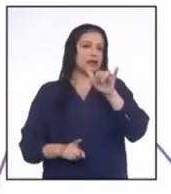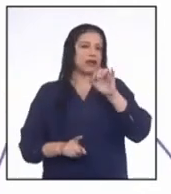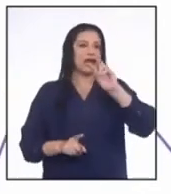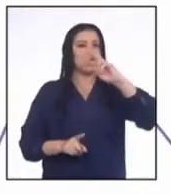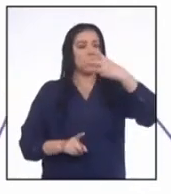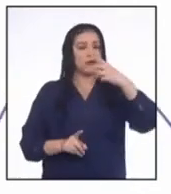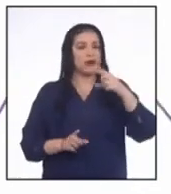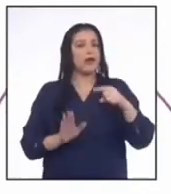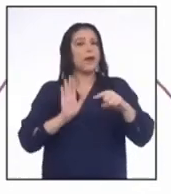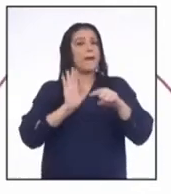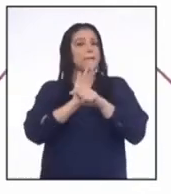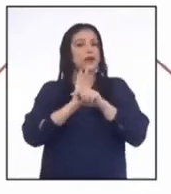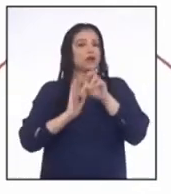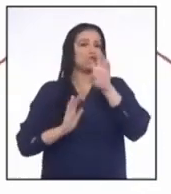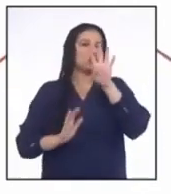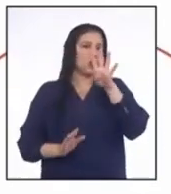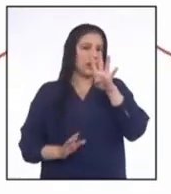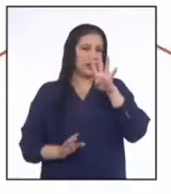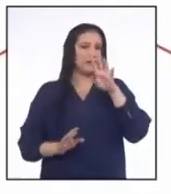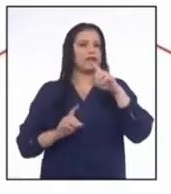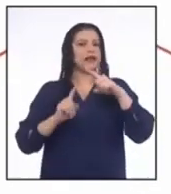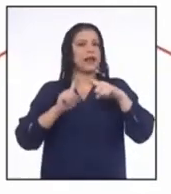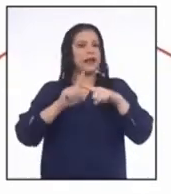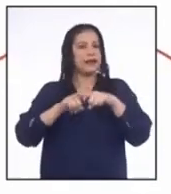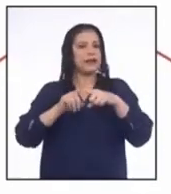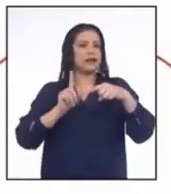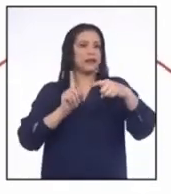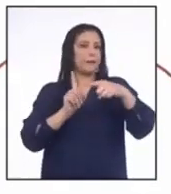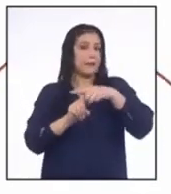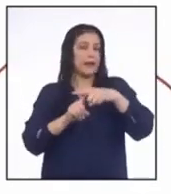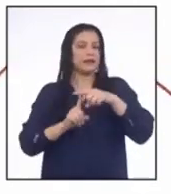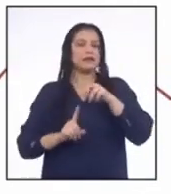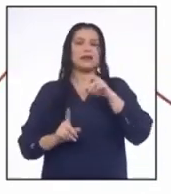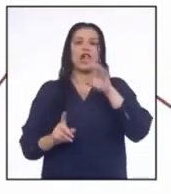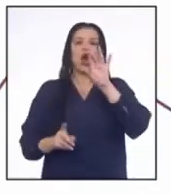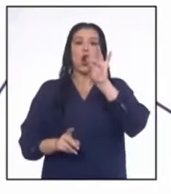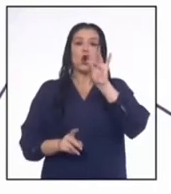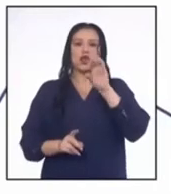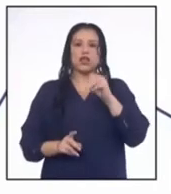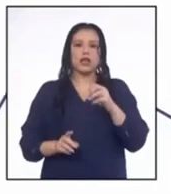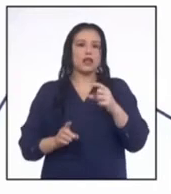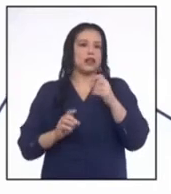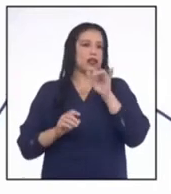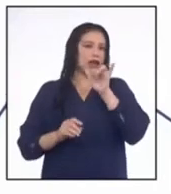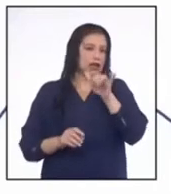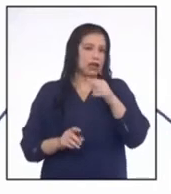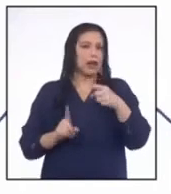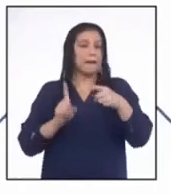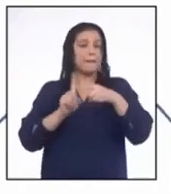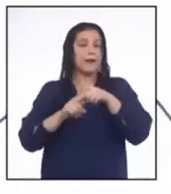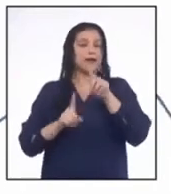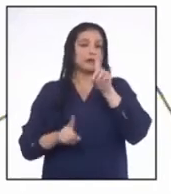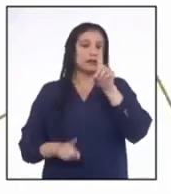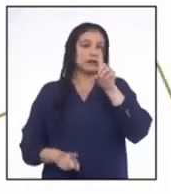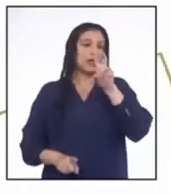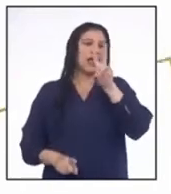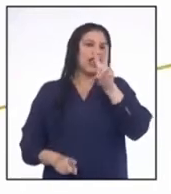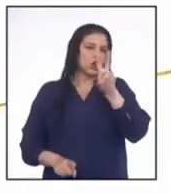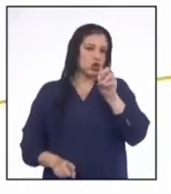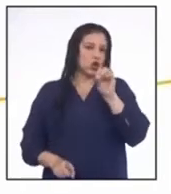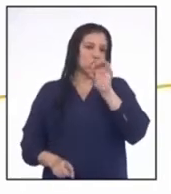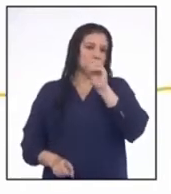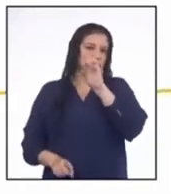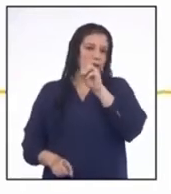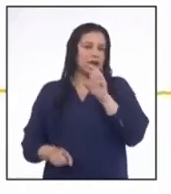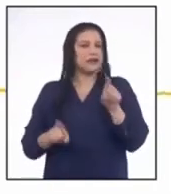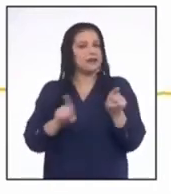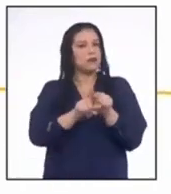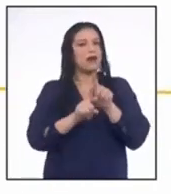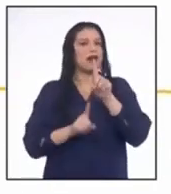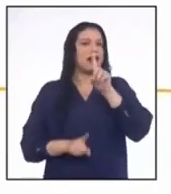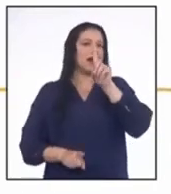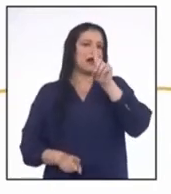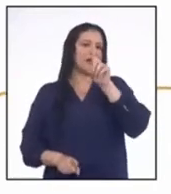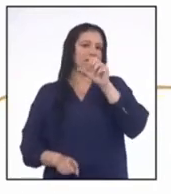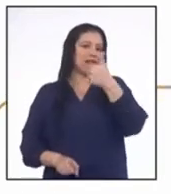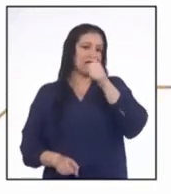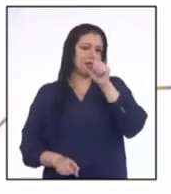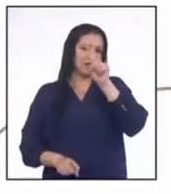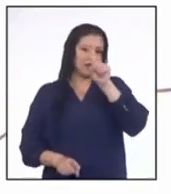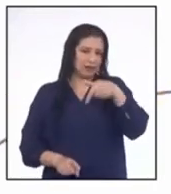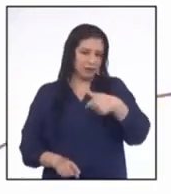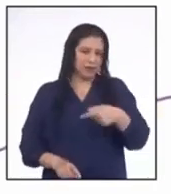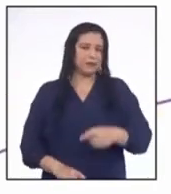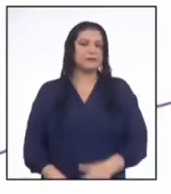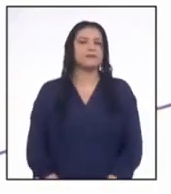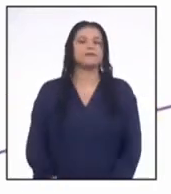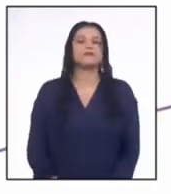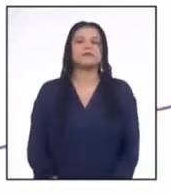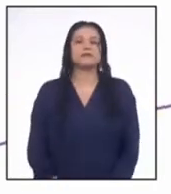cuadrado menos 40x más 80y más 2000 es igual a 10.000.